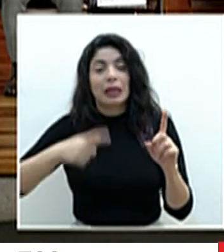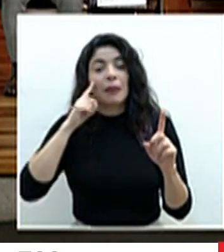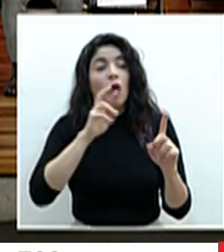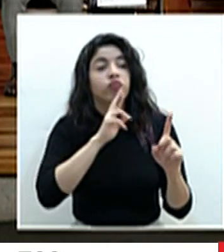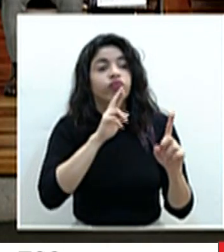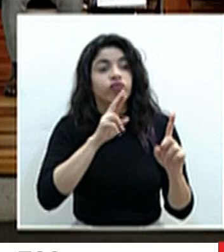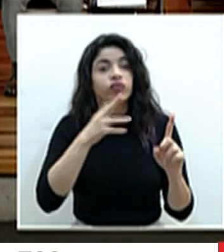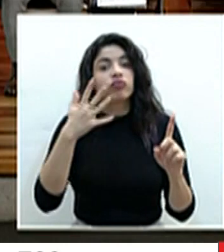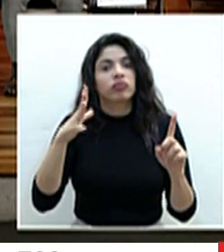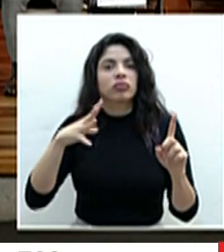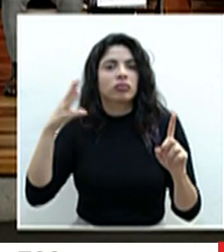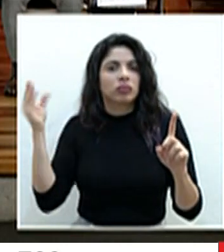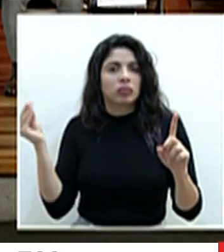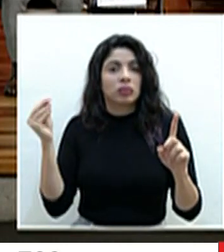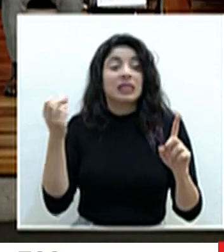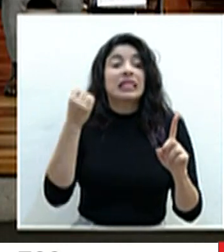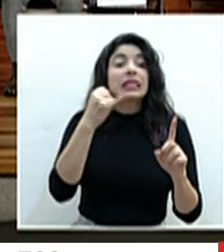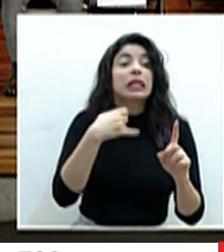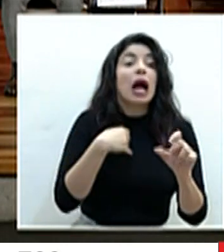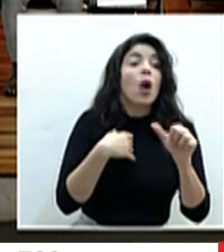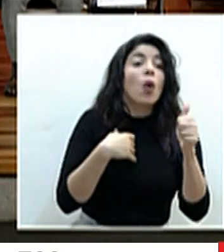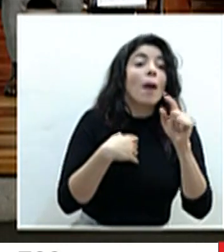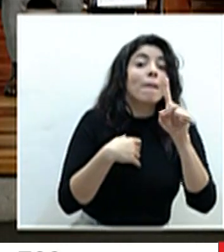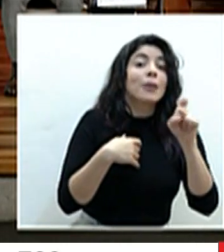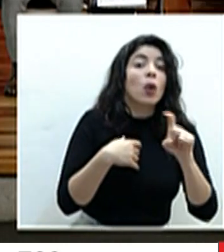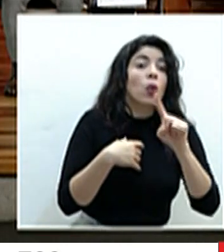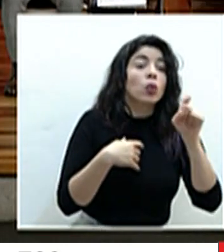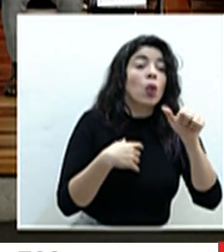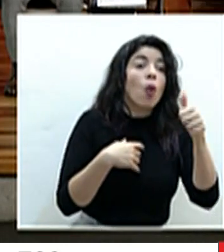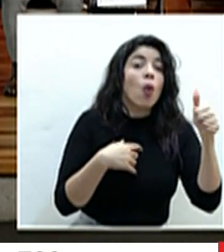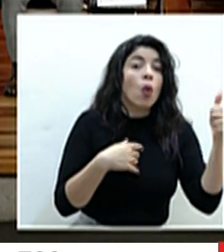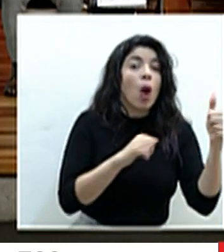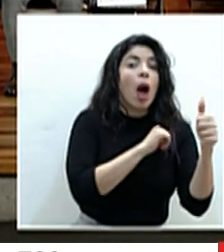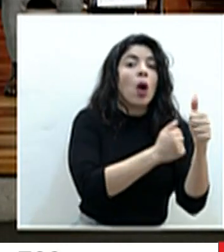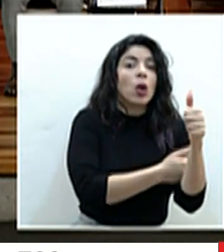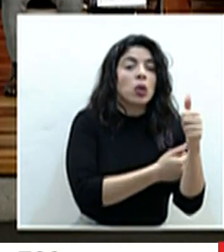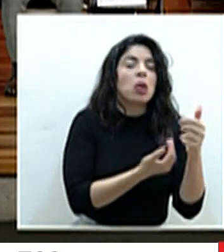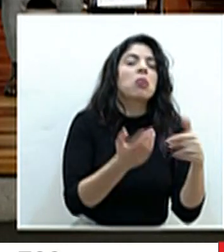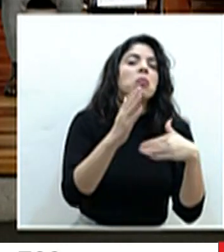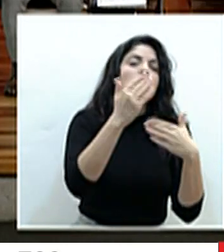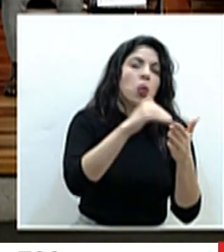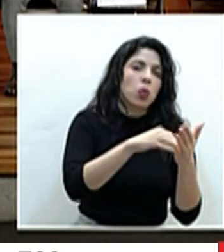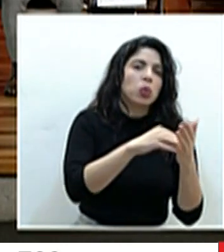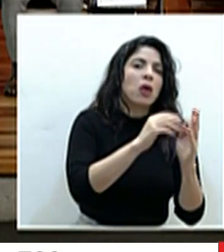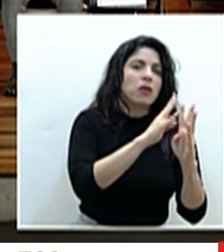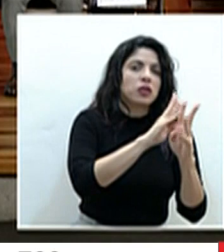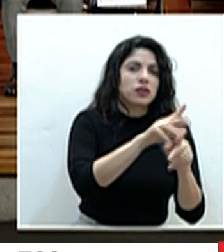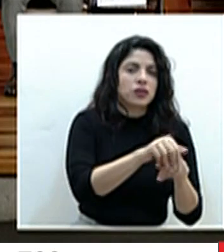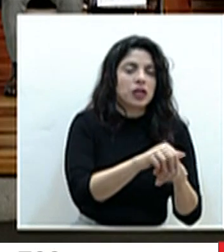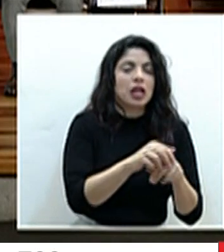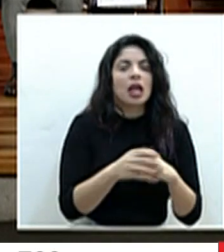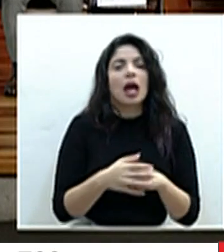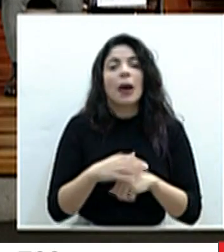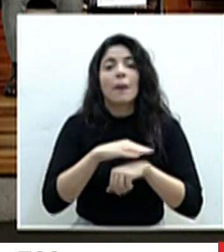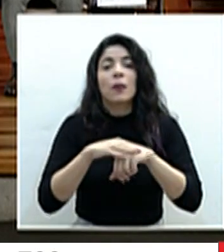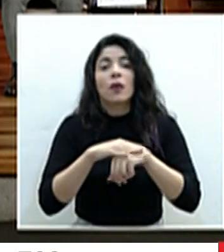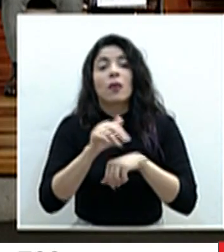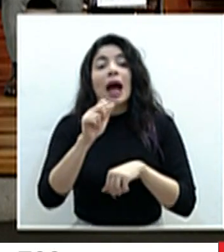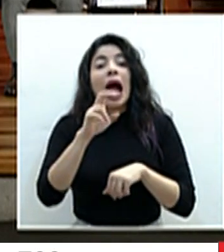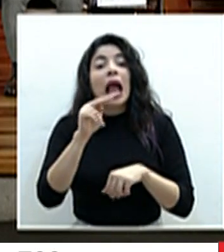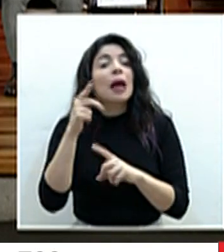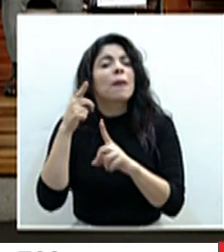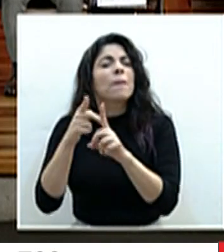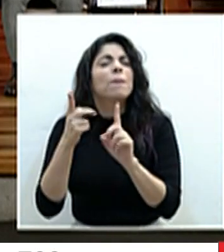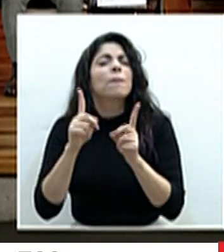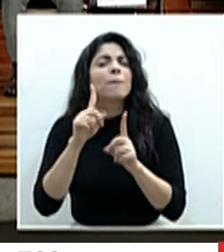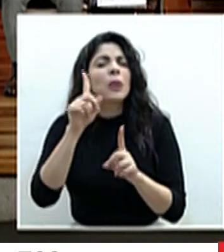Si después tienen consultas para el resto de jerarcas, podemos volver a hacer una ronda. Así que, por favor, Alan, la consulta al